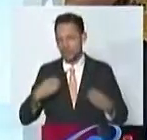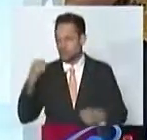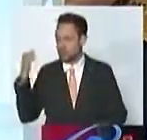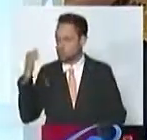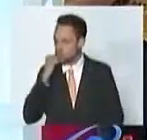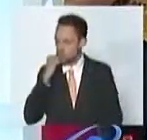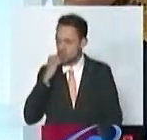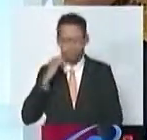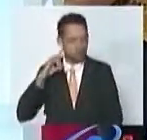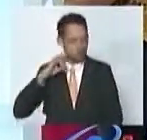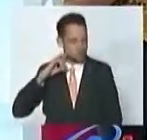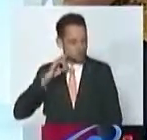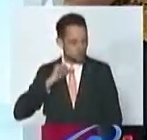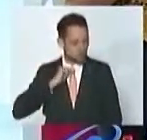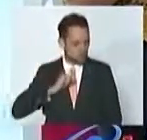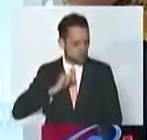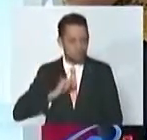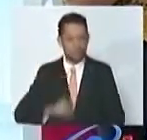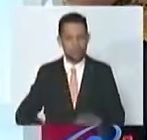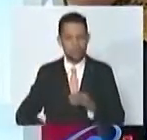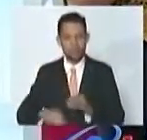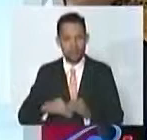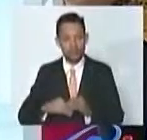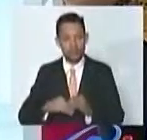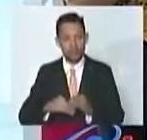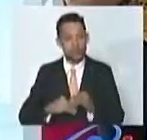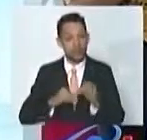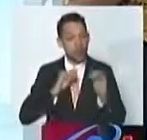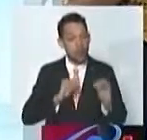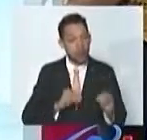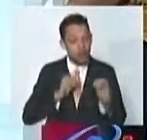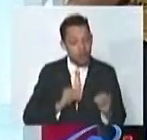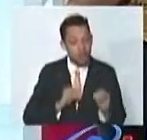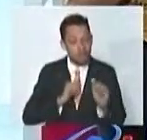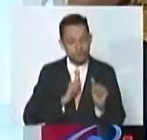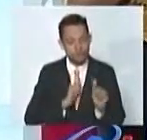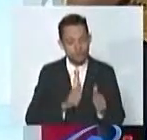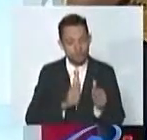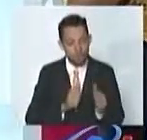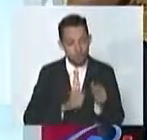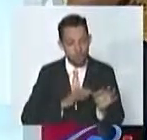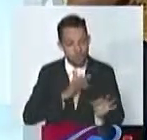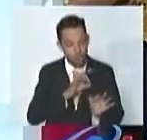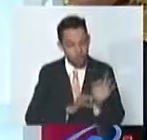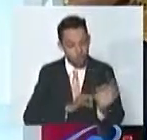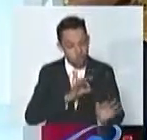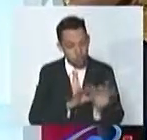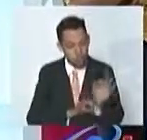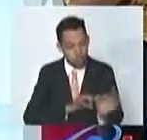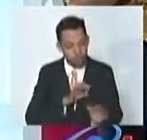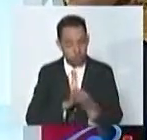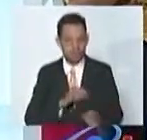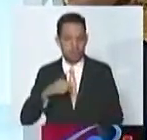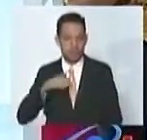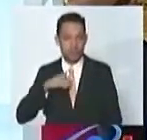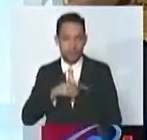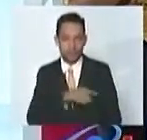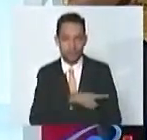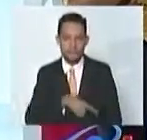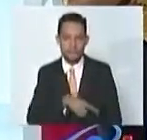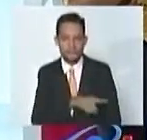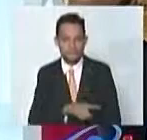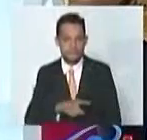ejemplo, y si le dicen que debe hacerse la protección adecuada, debe tener